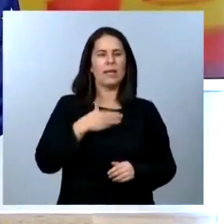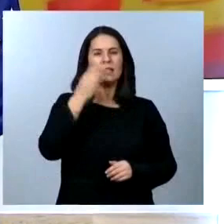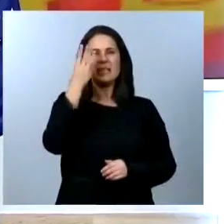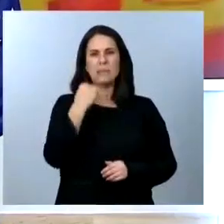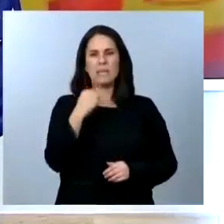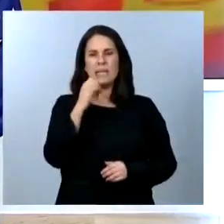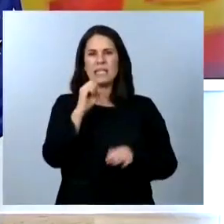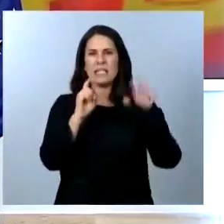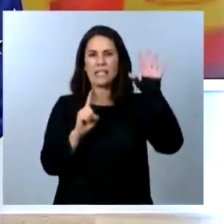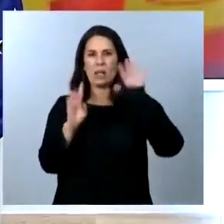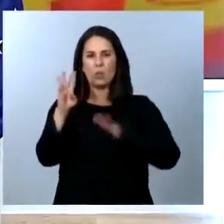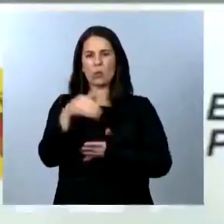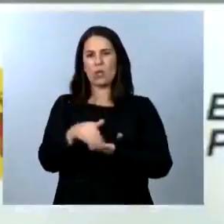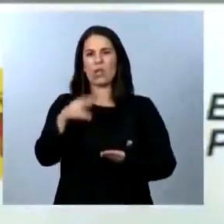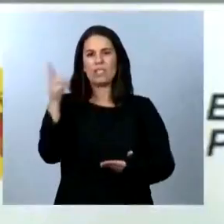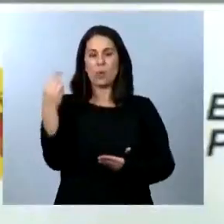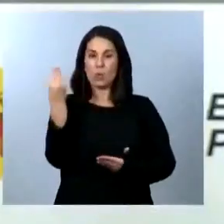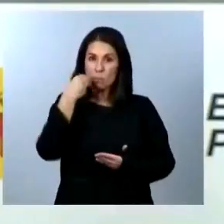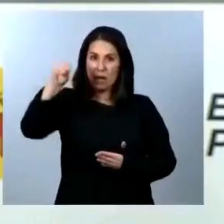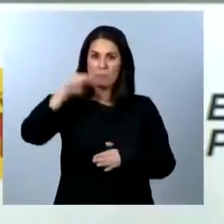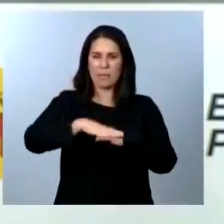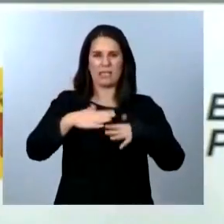más a la sanidad, es decir, un